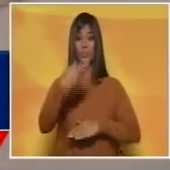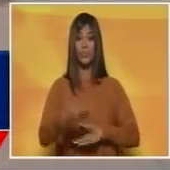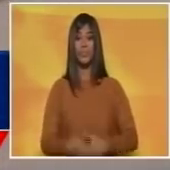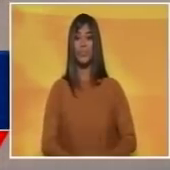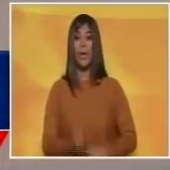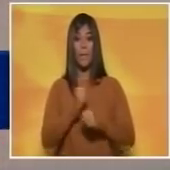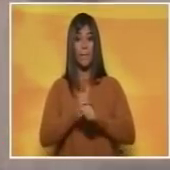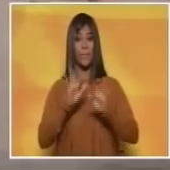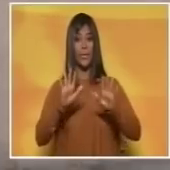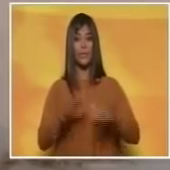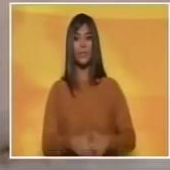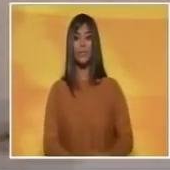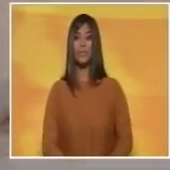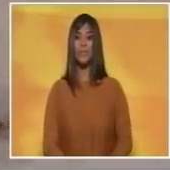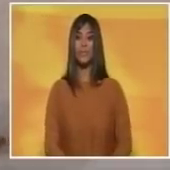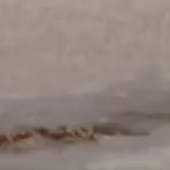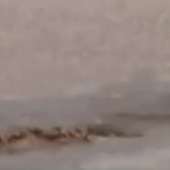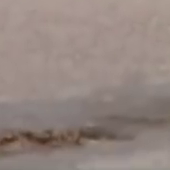en breve.